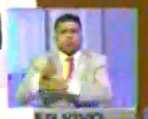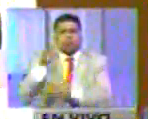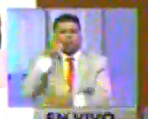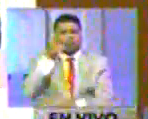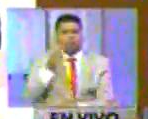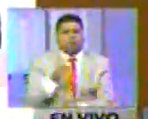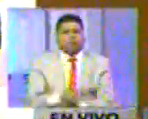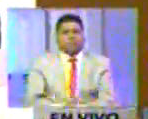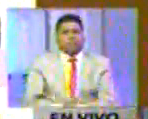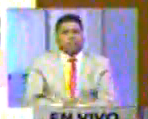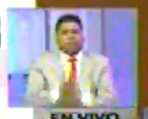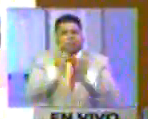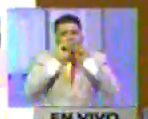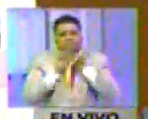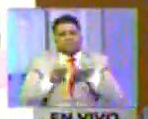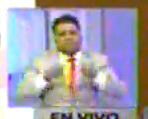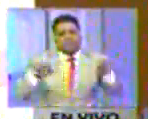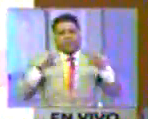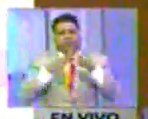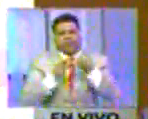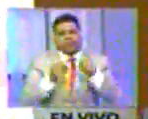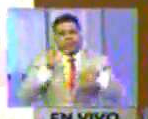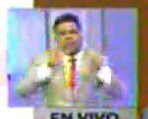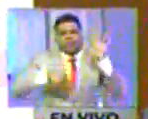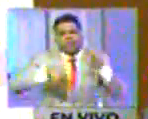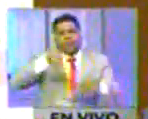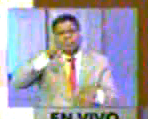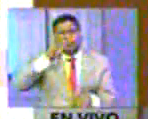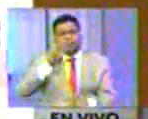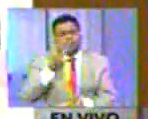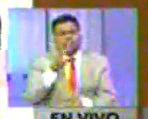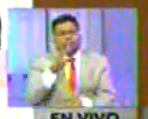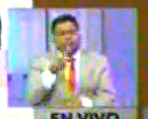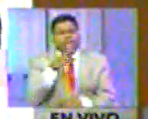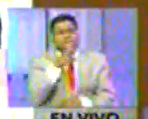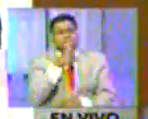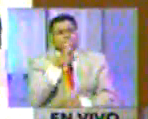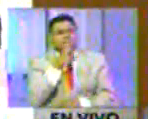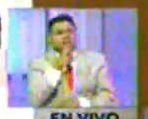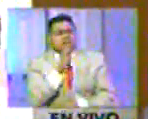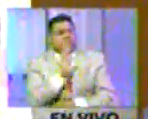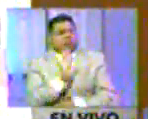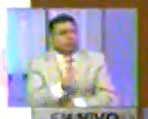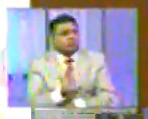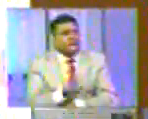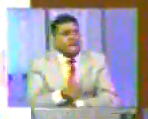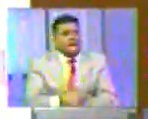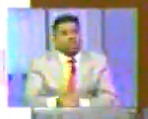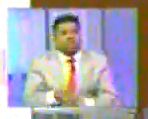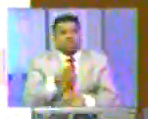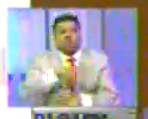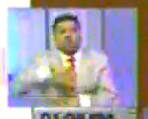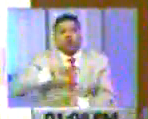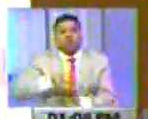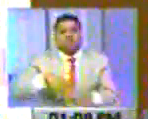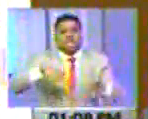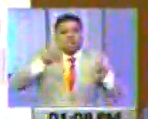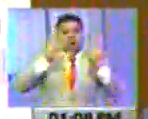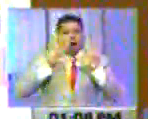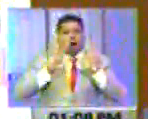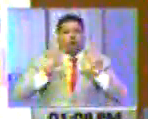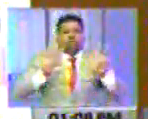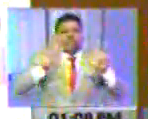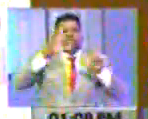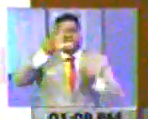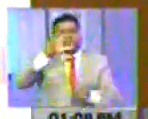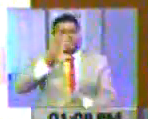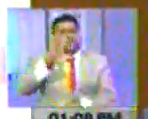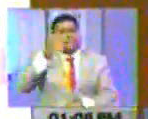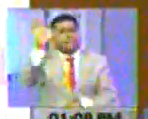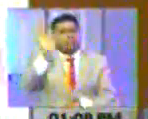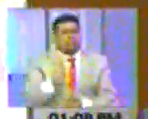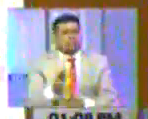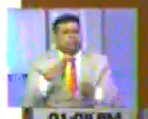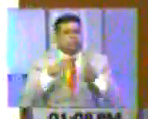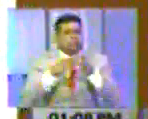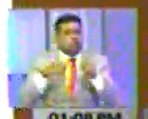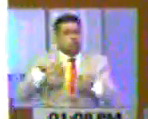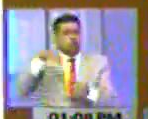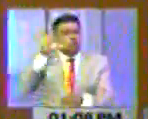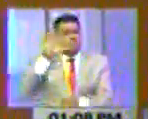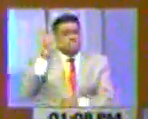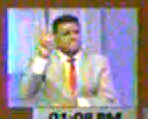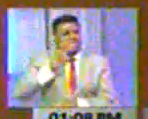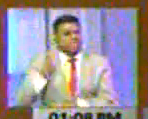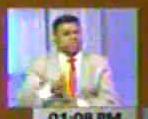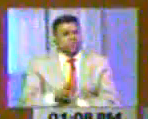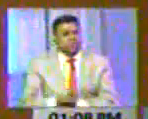fueron difundidas 12 encuestas en las que el 83% y 78% de los venezolanos